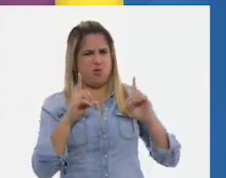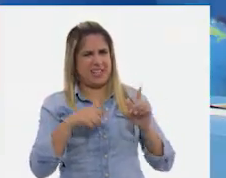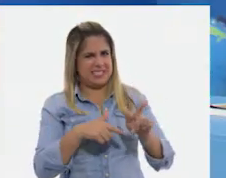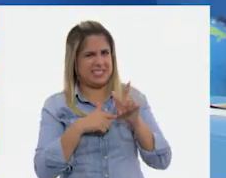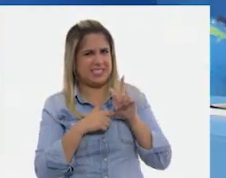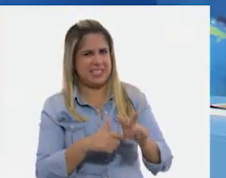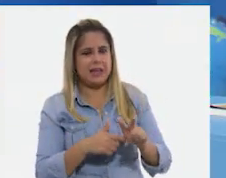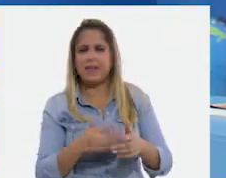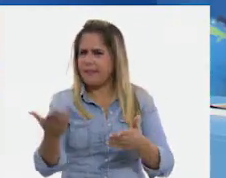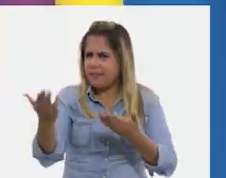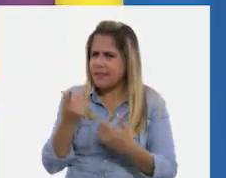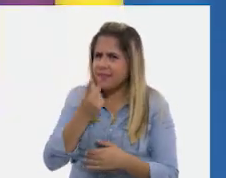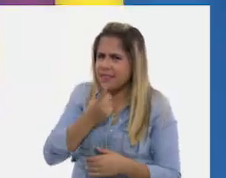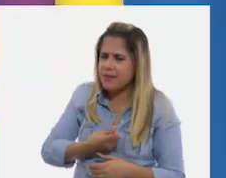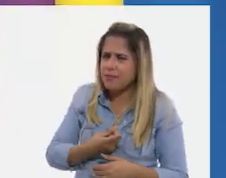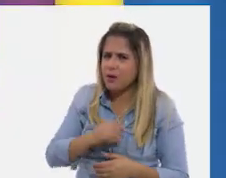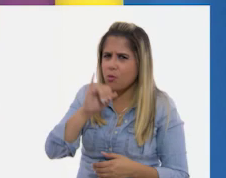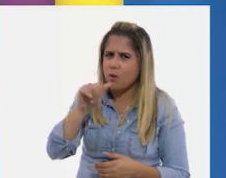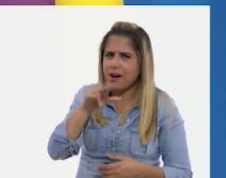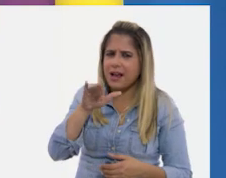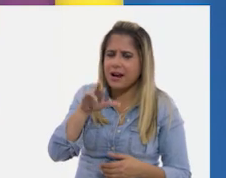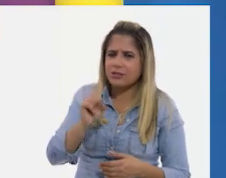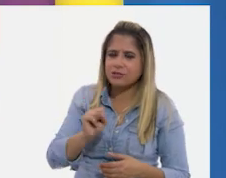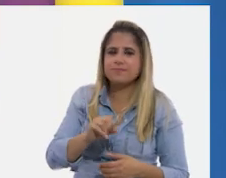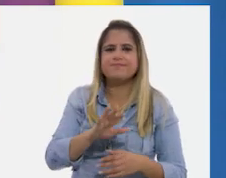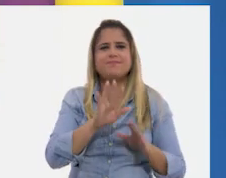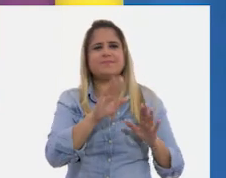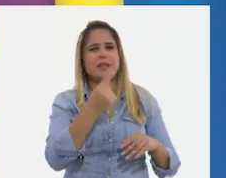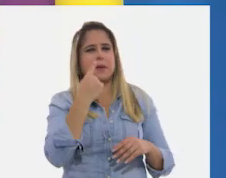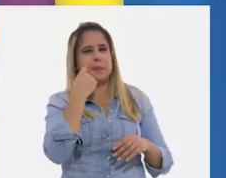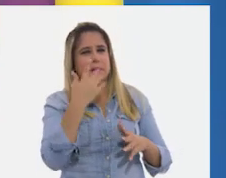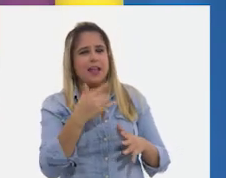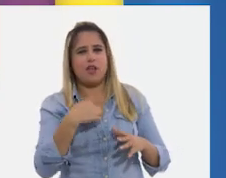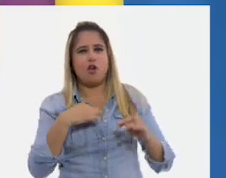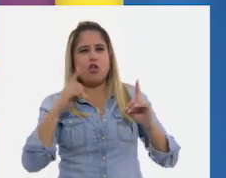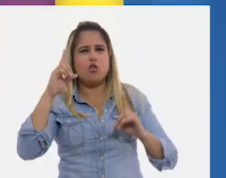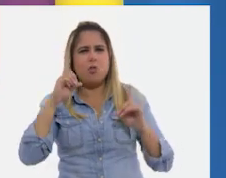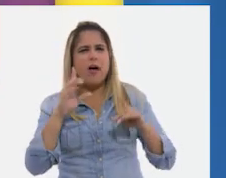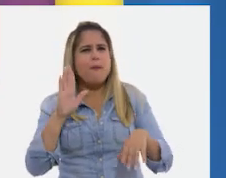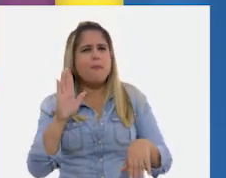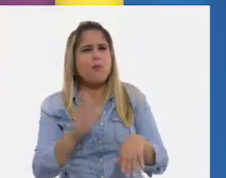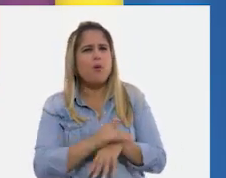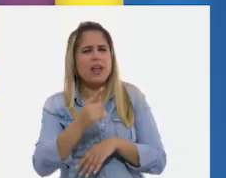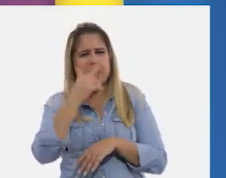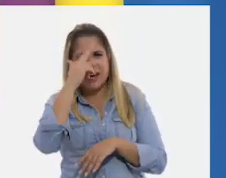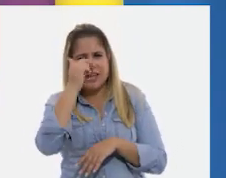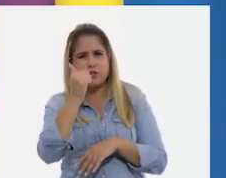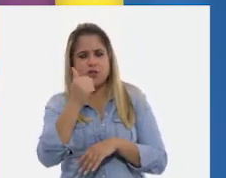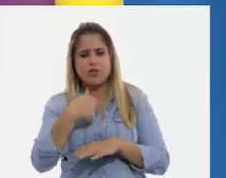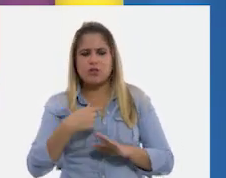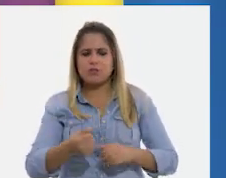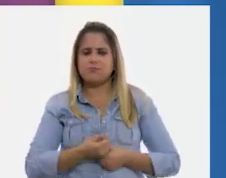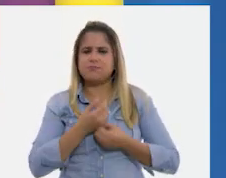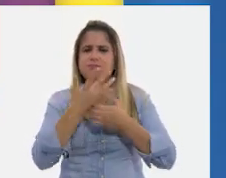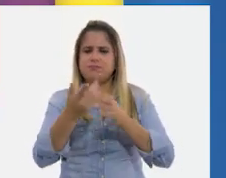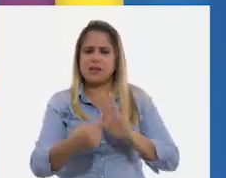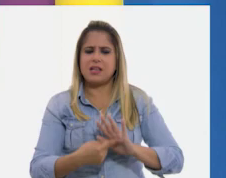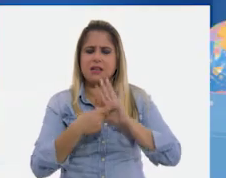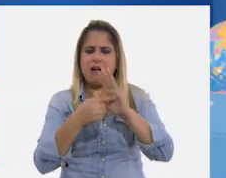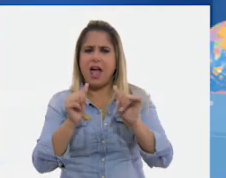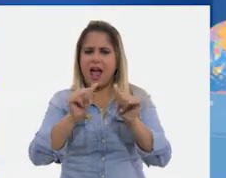Dime cuáles, Juan Carlos. Claro que sí. Mire, tengo la duda de por qué las expresiones artísticas son parte de la